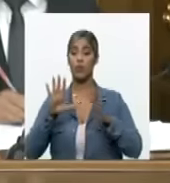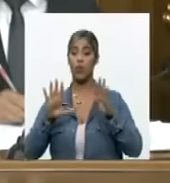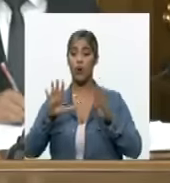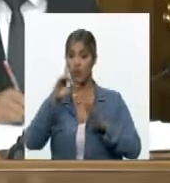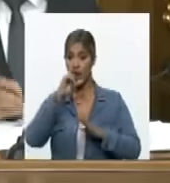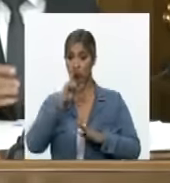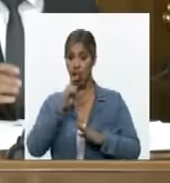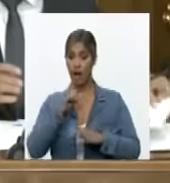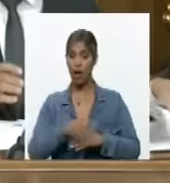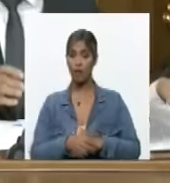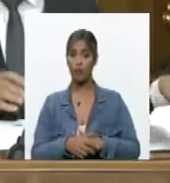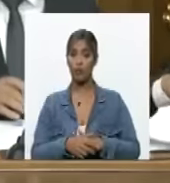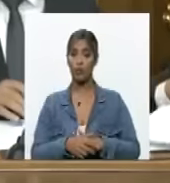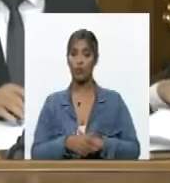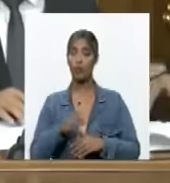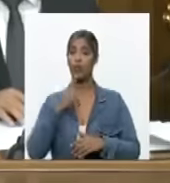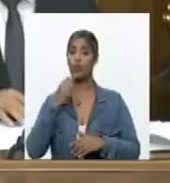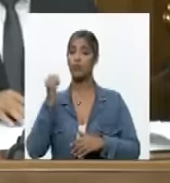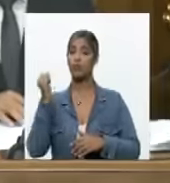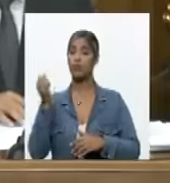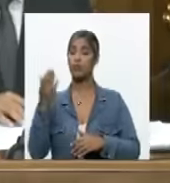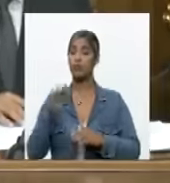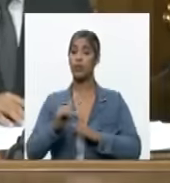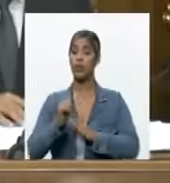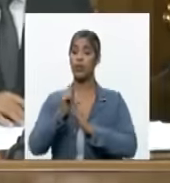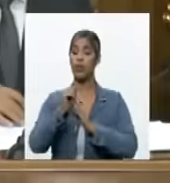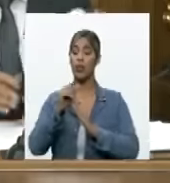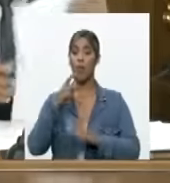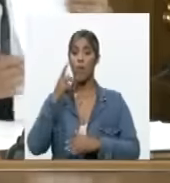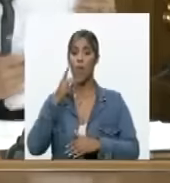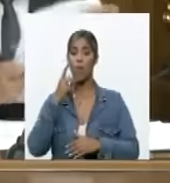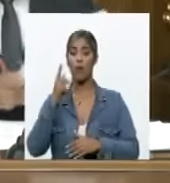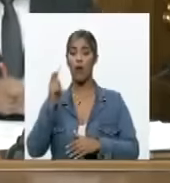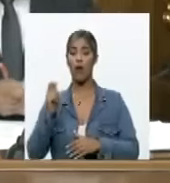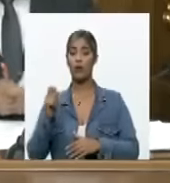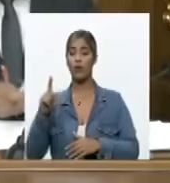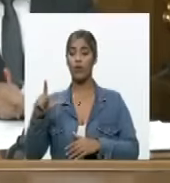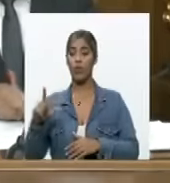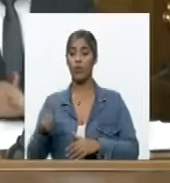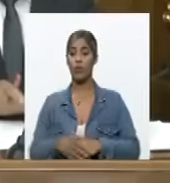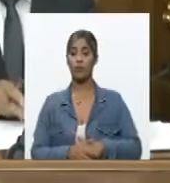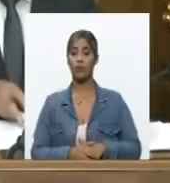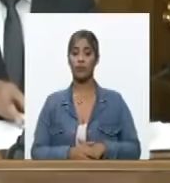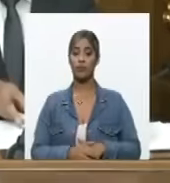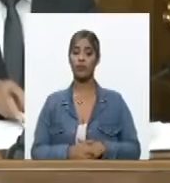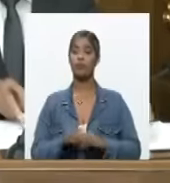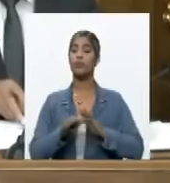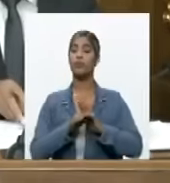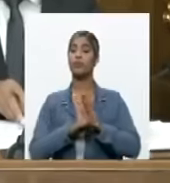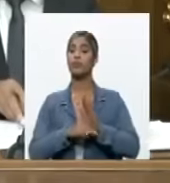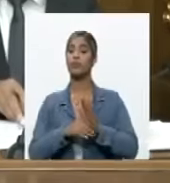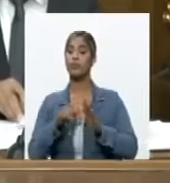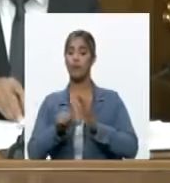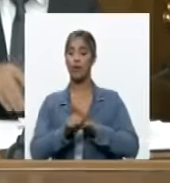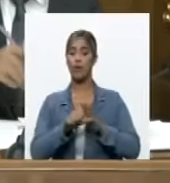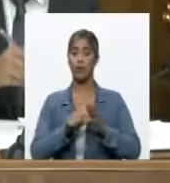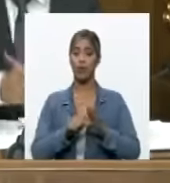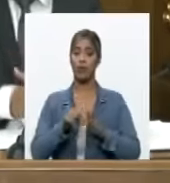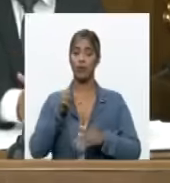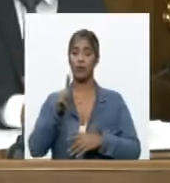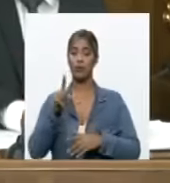años del cruento asesinato del líder político Alberto Lovera. De conformidad con lo previsto en el